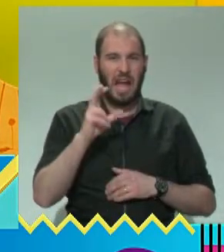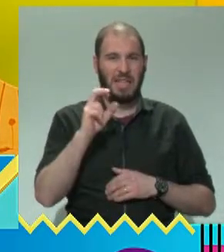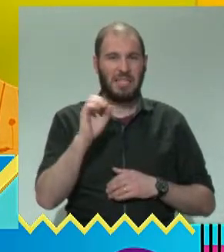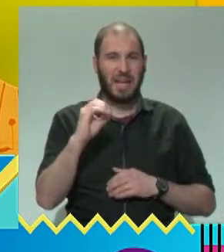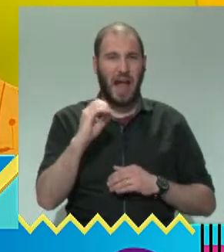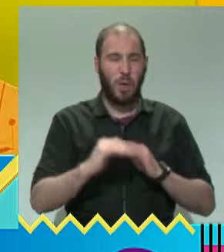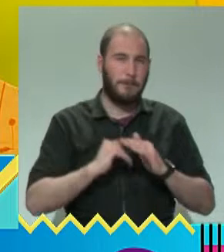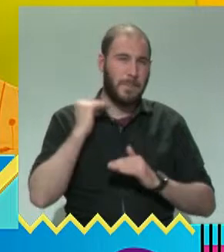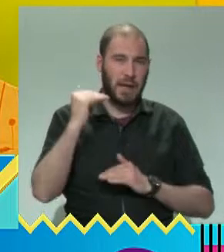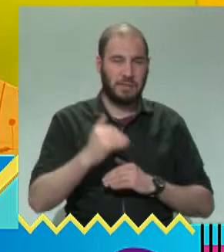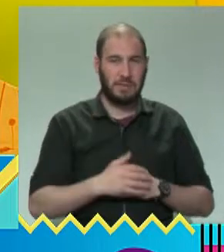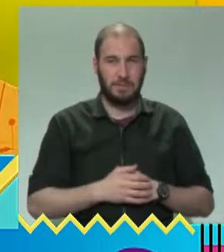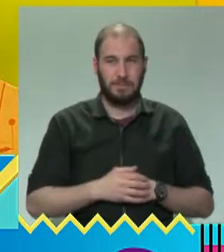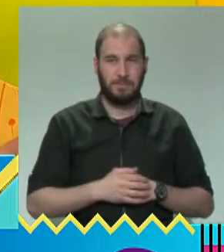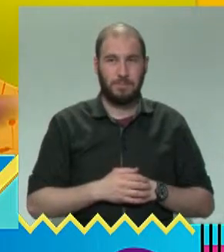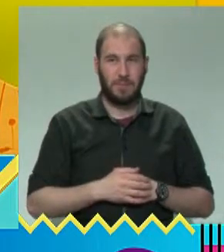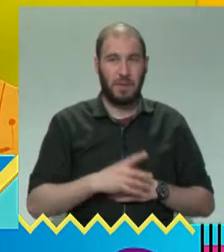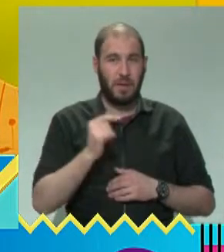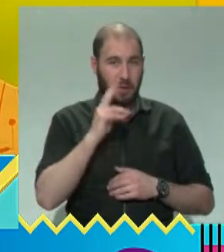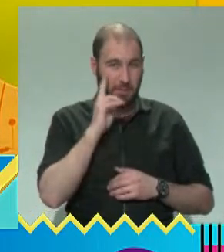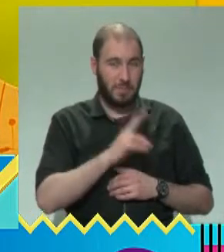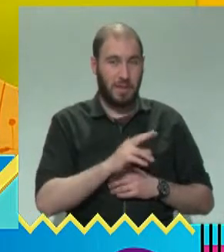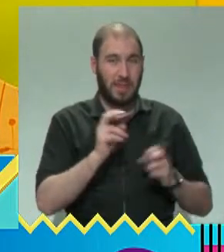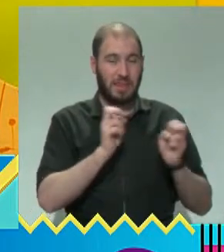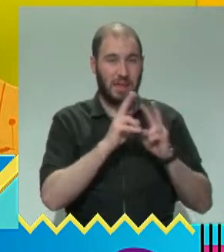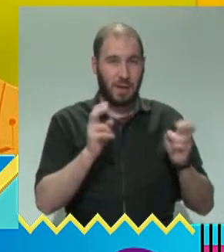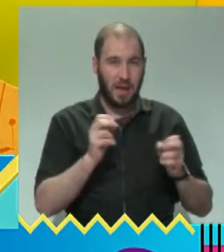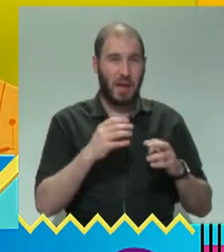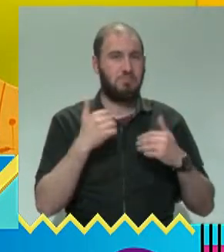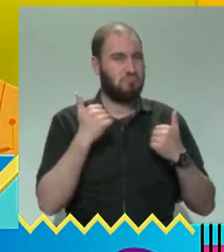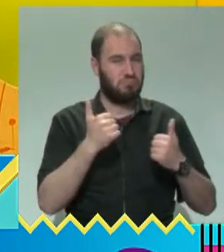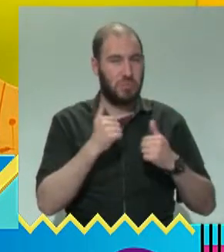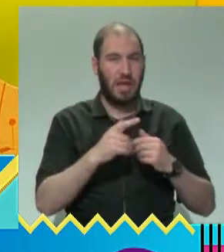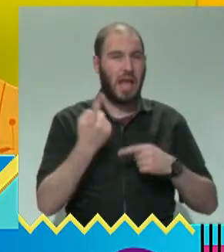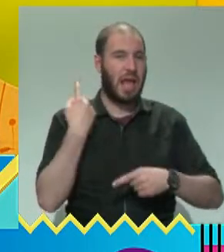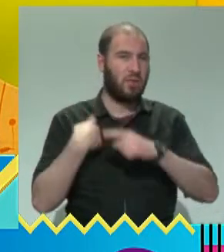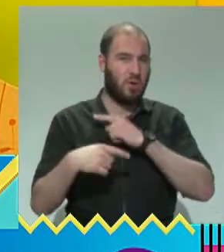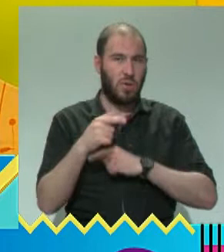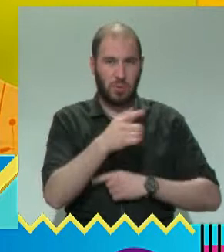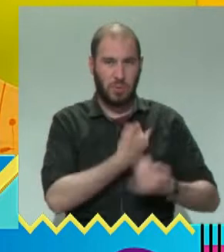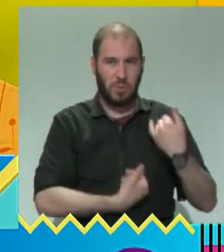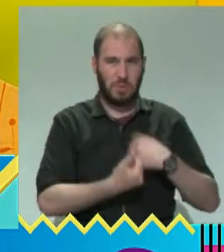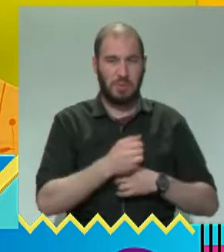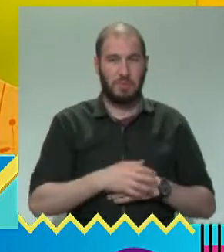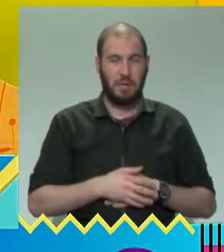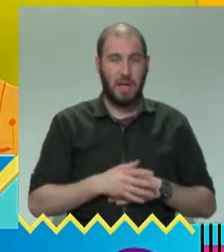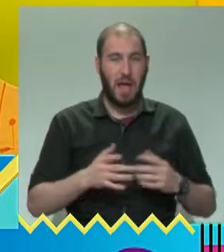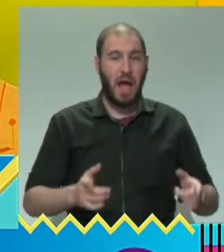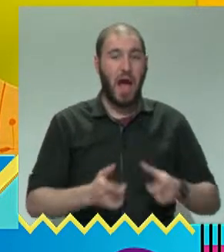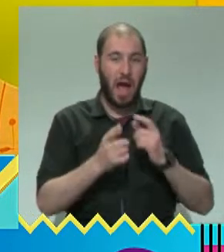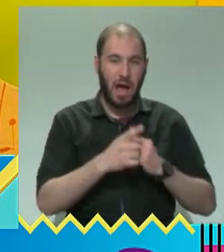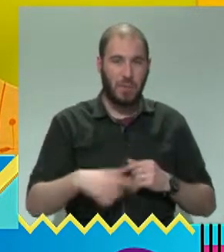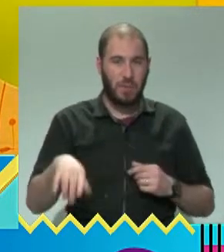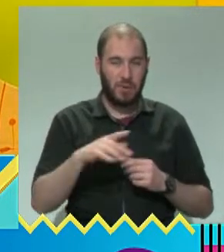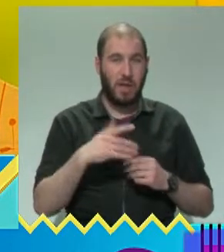grados más. Wow. Y una observación respecto al excelente panorama histórico que dice usted del arbolado.